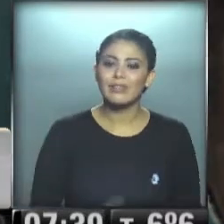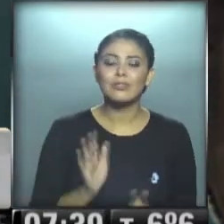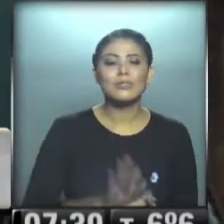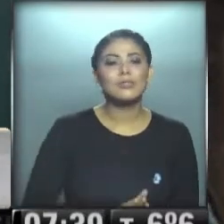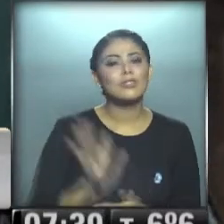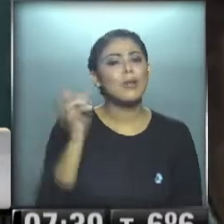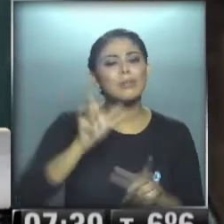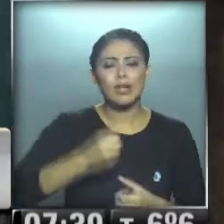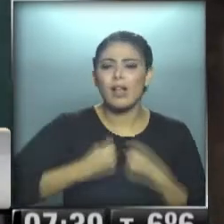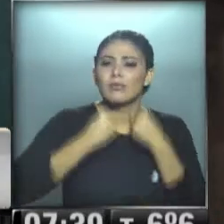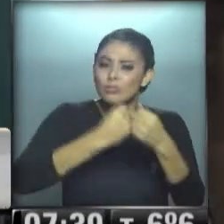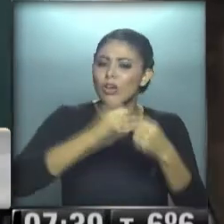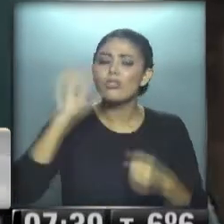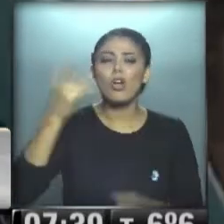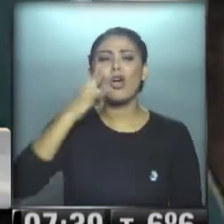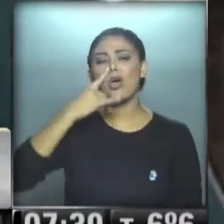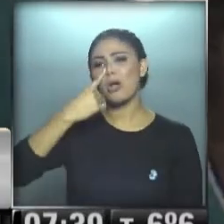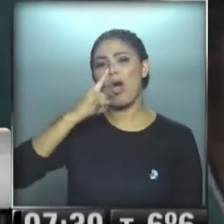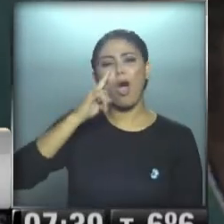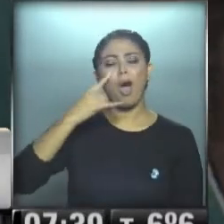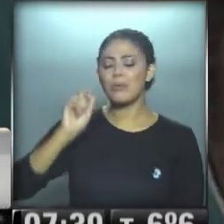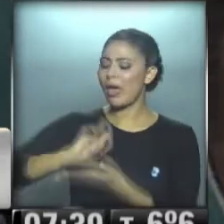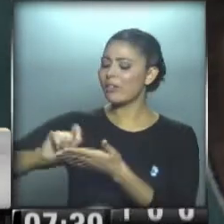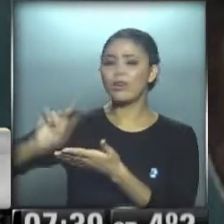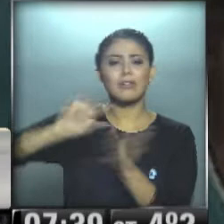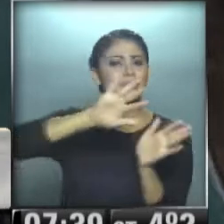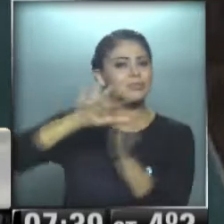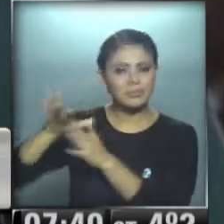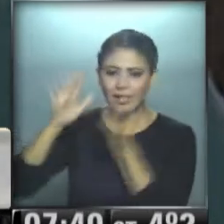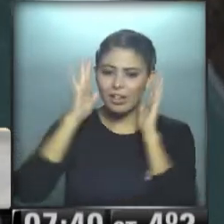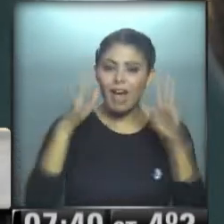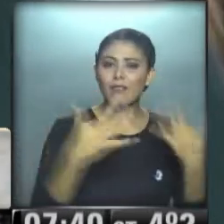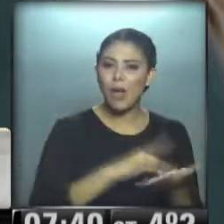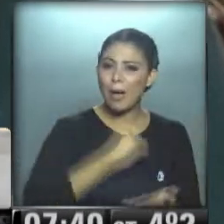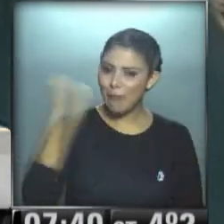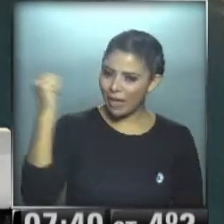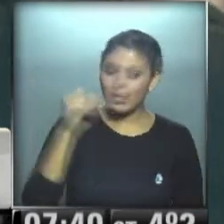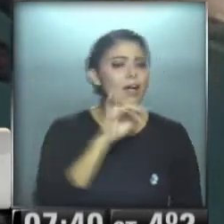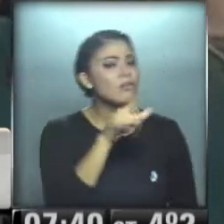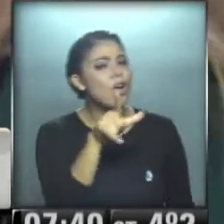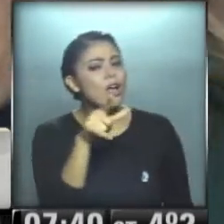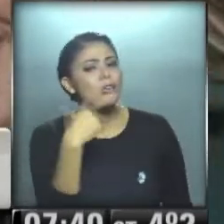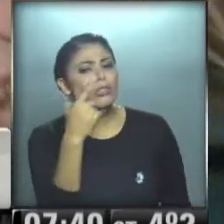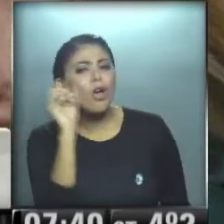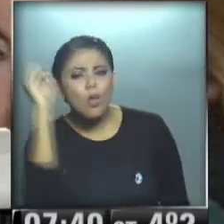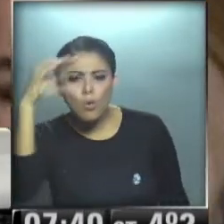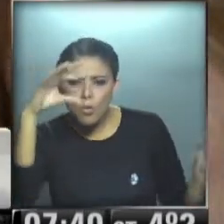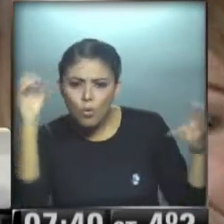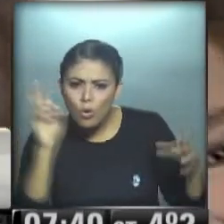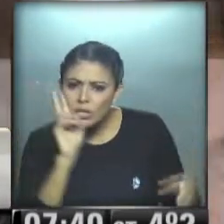aquellos que dejan todo la comodidad sobre todos los escritorios en donde laura un juego de lógica